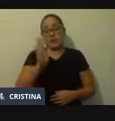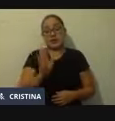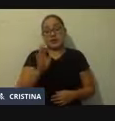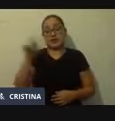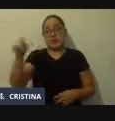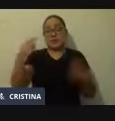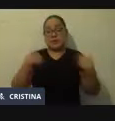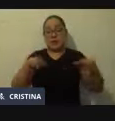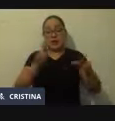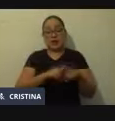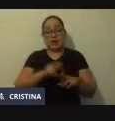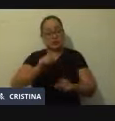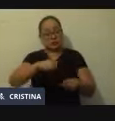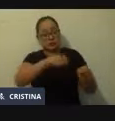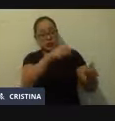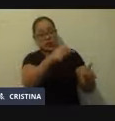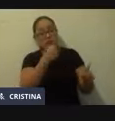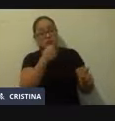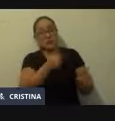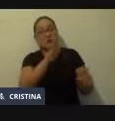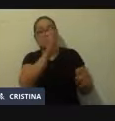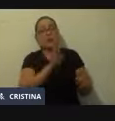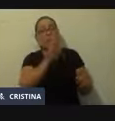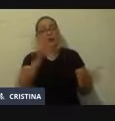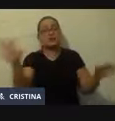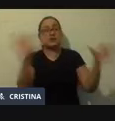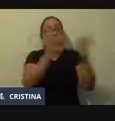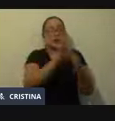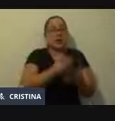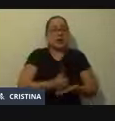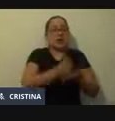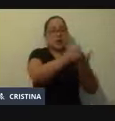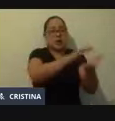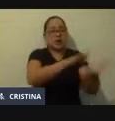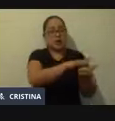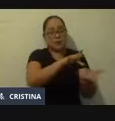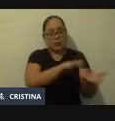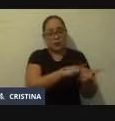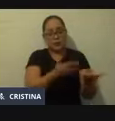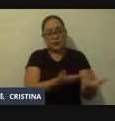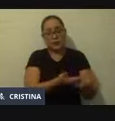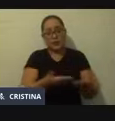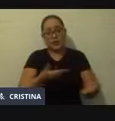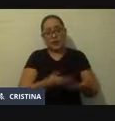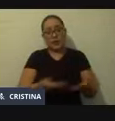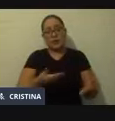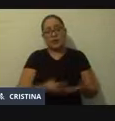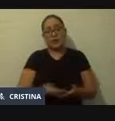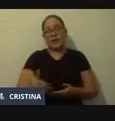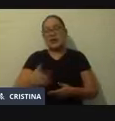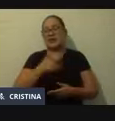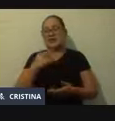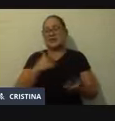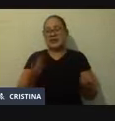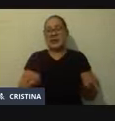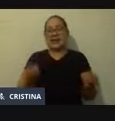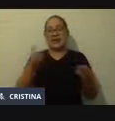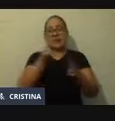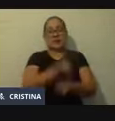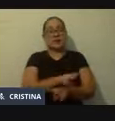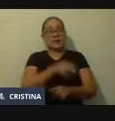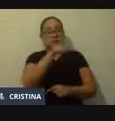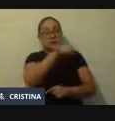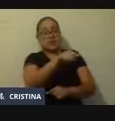adoptaba a ese niño, a esa niña que hubiera tenido una pérdida así. Y ahora se calcula que al contrario va a ser así